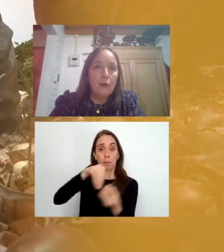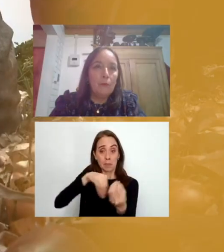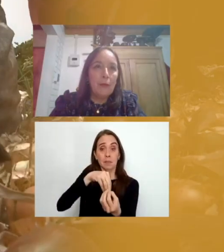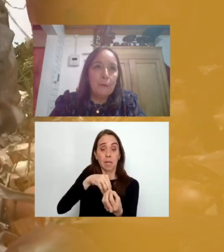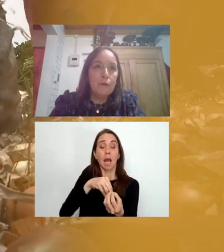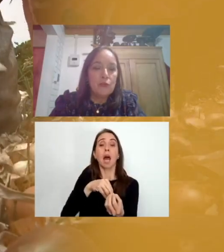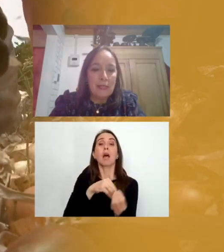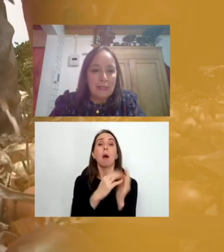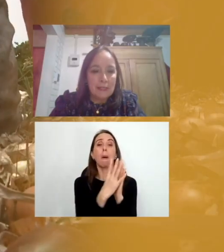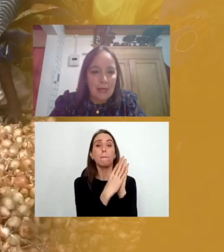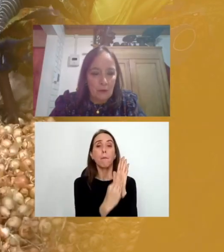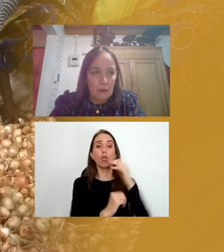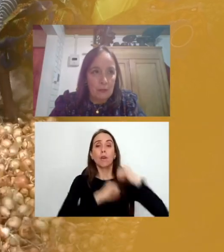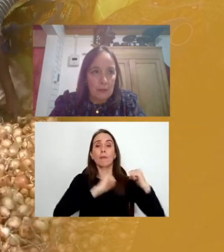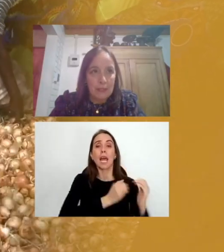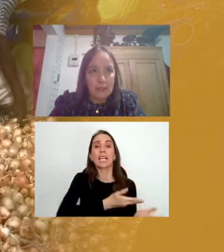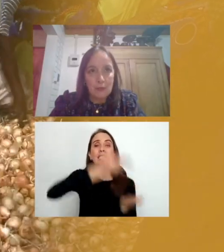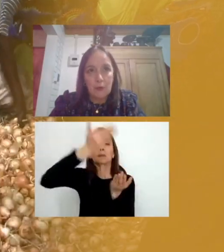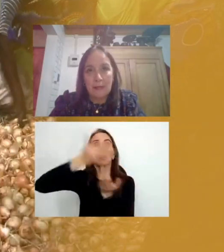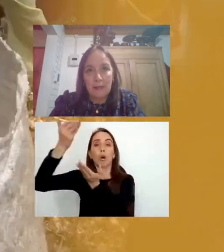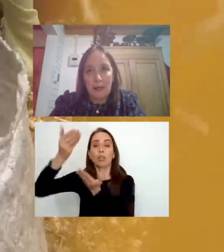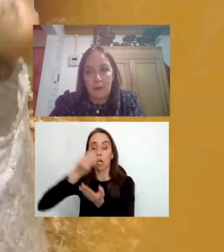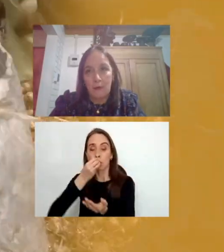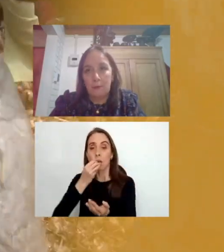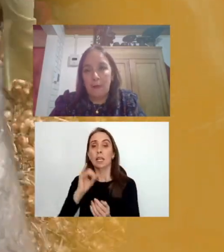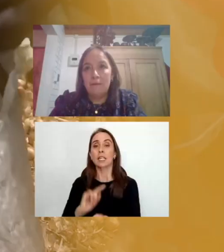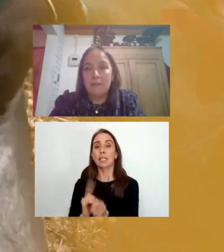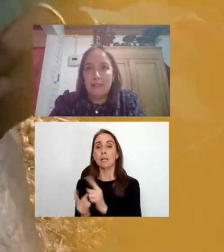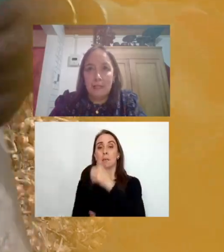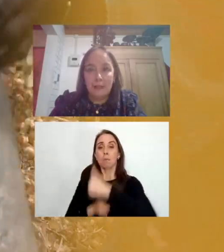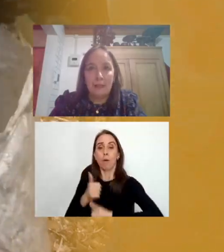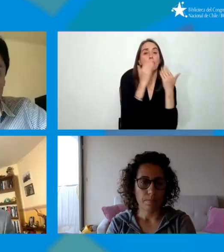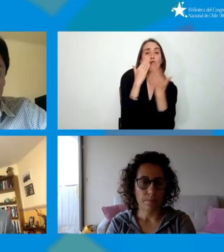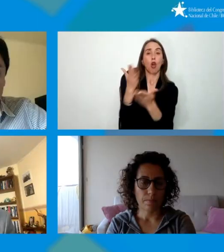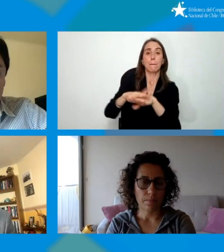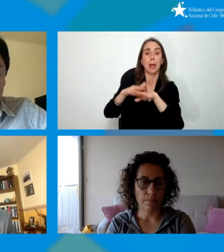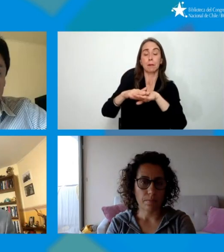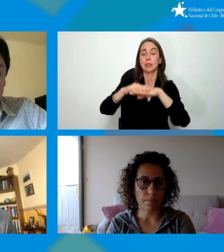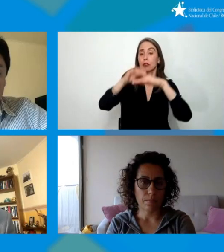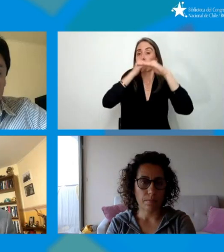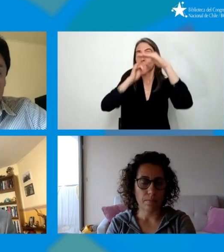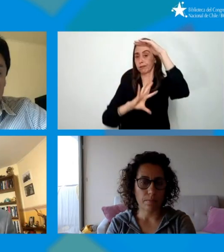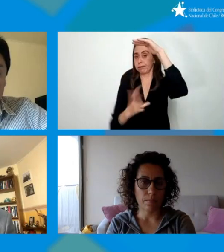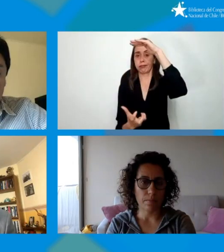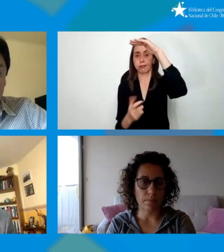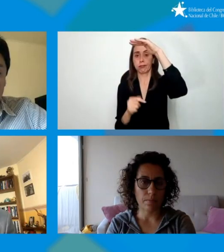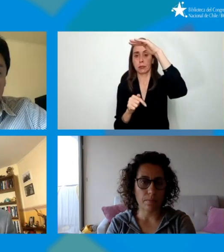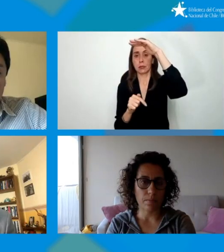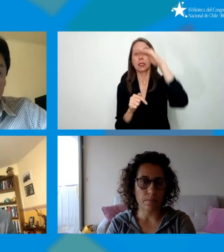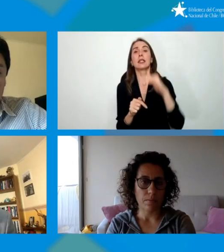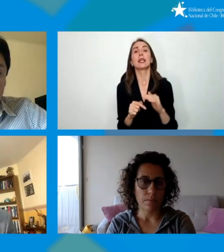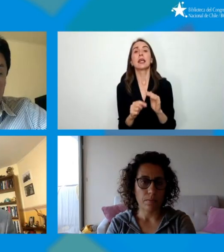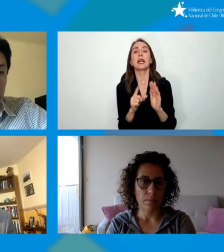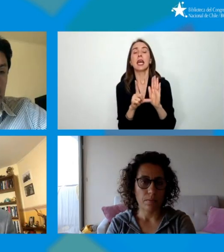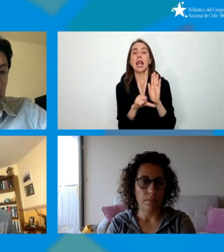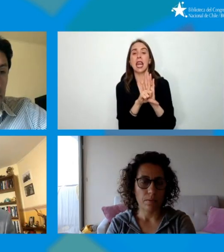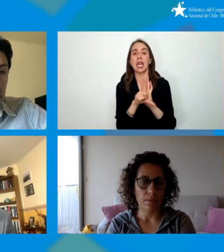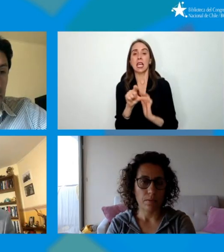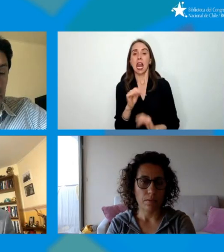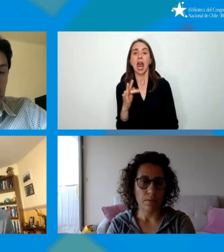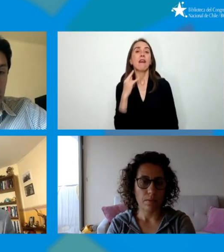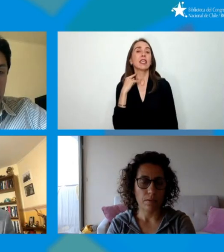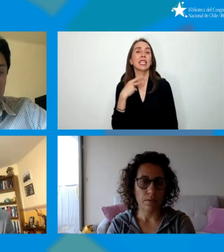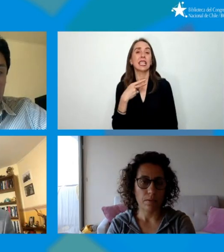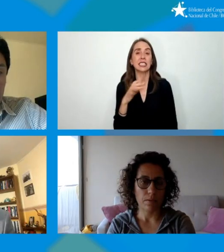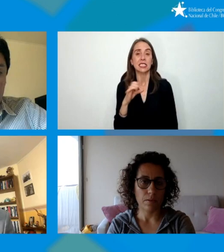que tuvieron la posibilidad de dialogar y analizar estas materias específicas junto a destacadas académicas chilenas y asesores